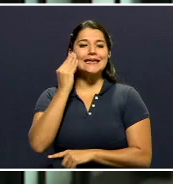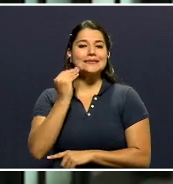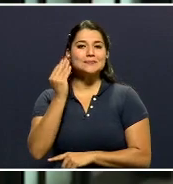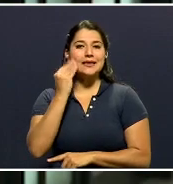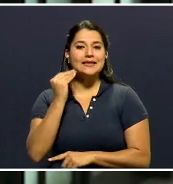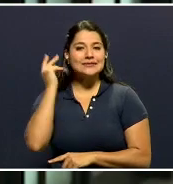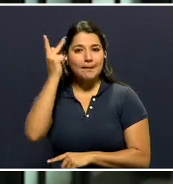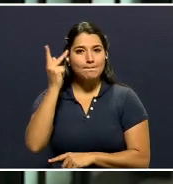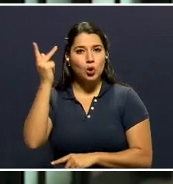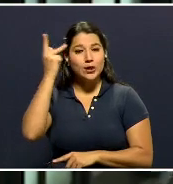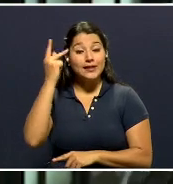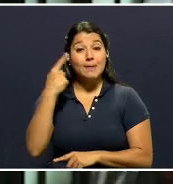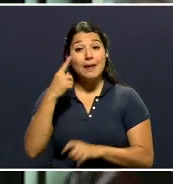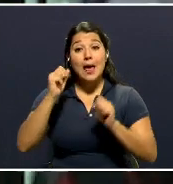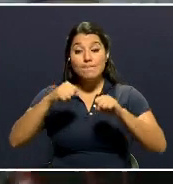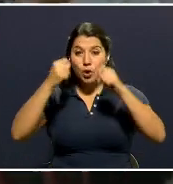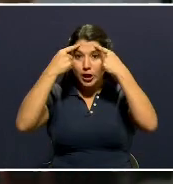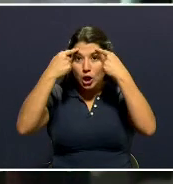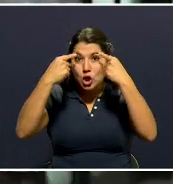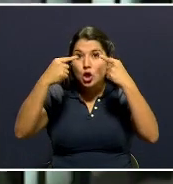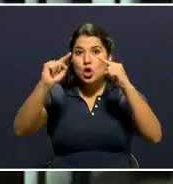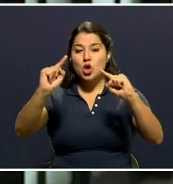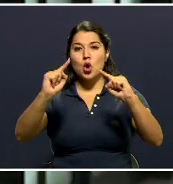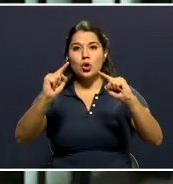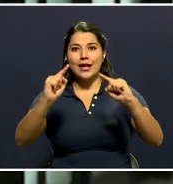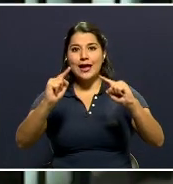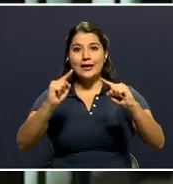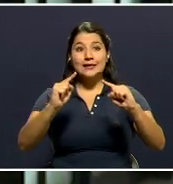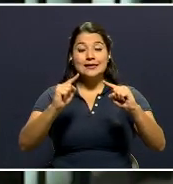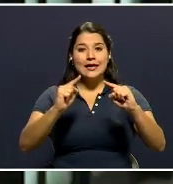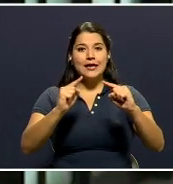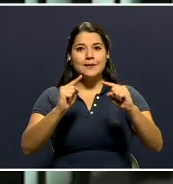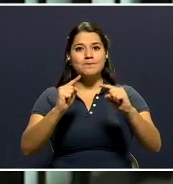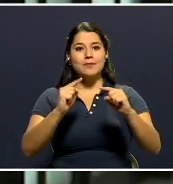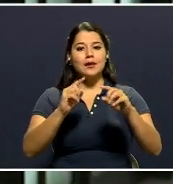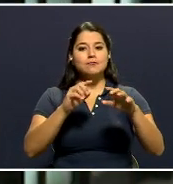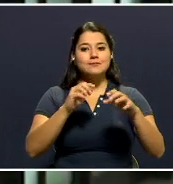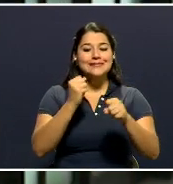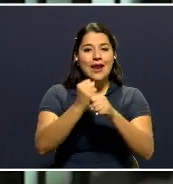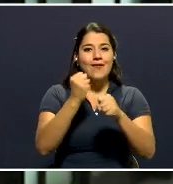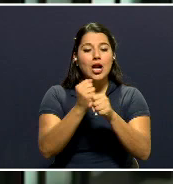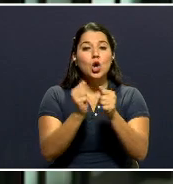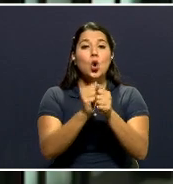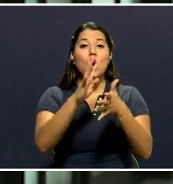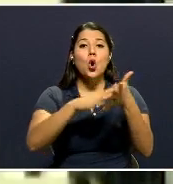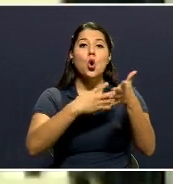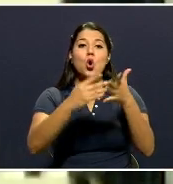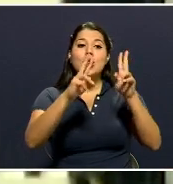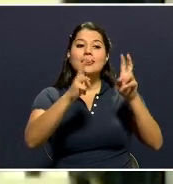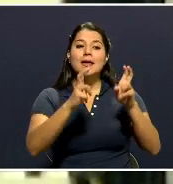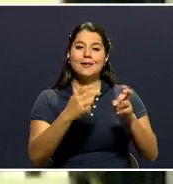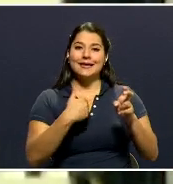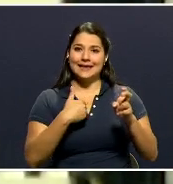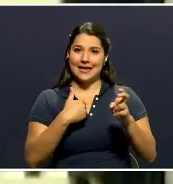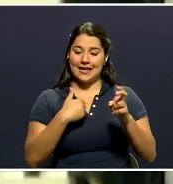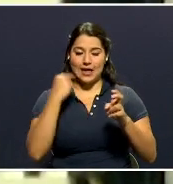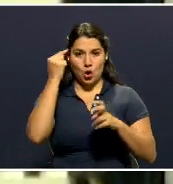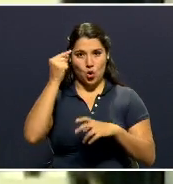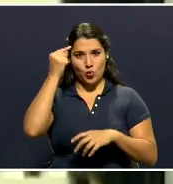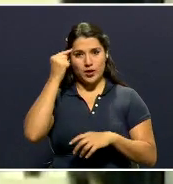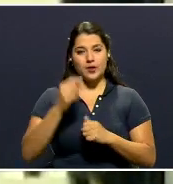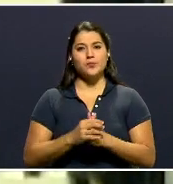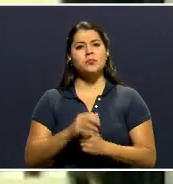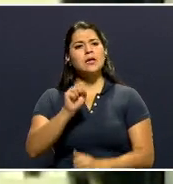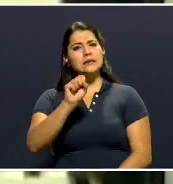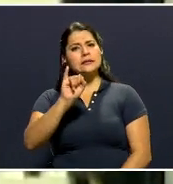manera, político para lograr movilizar la agenda acá en el primer poder de la República. Silvia Lara es una